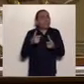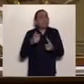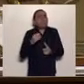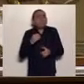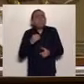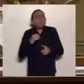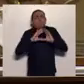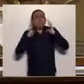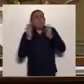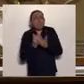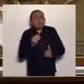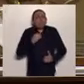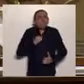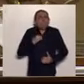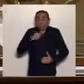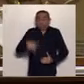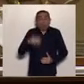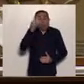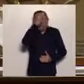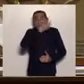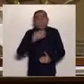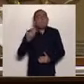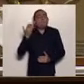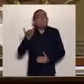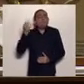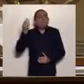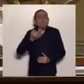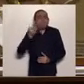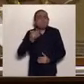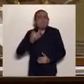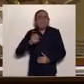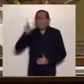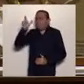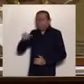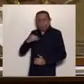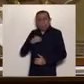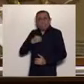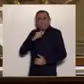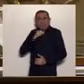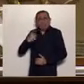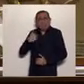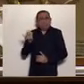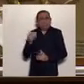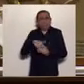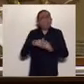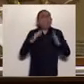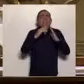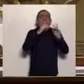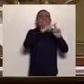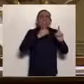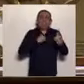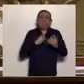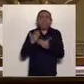por las Vocaciones, así que en esta Eucaristía pedimos especialmente por todas las vocaciones que tiene la Iglesia